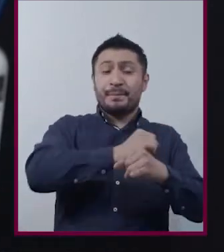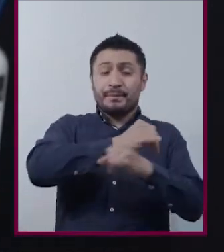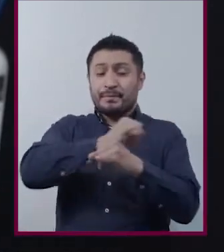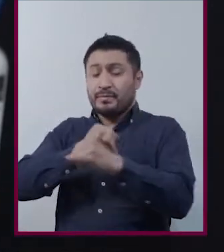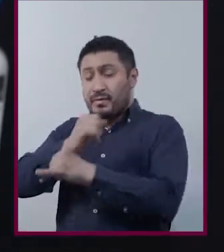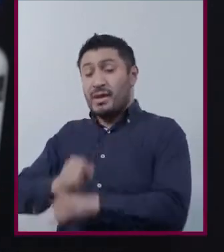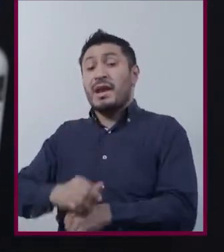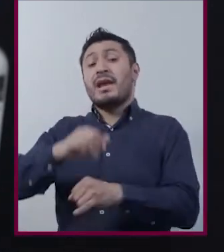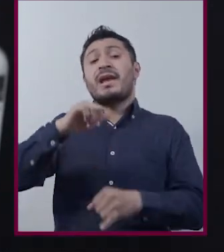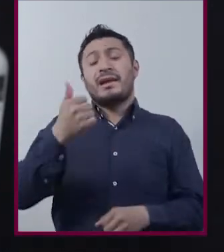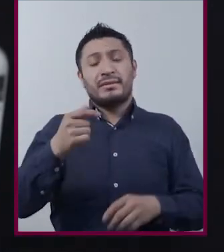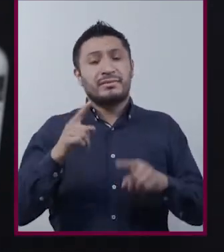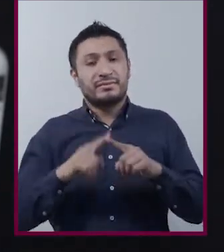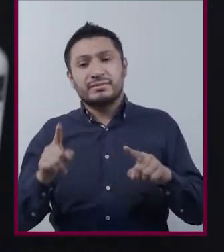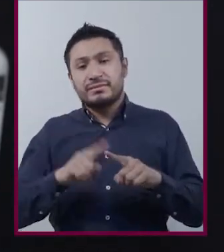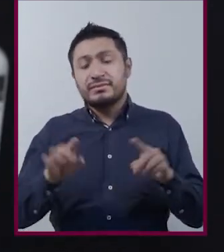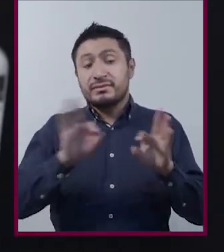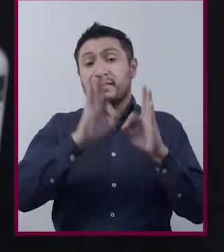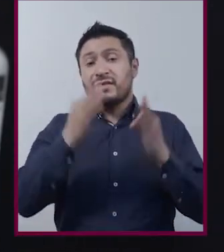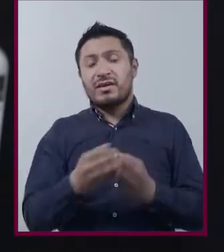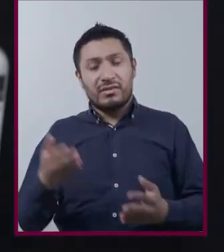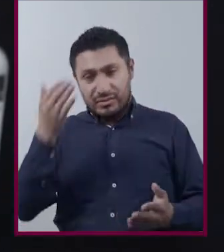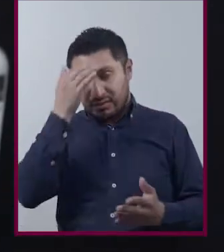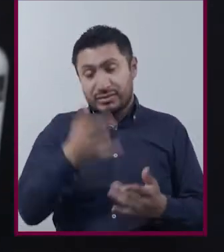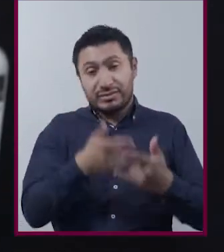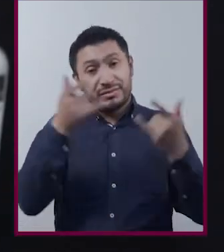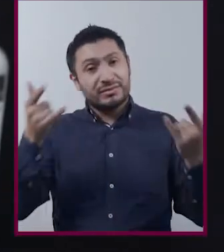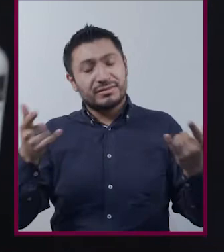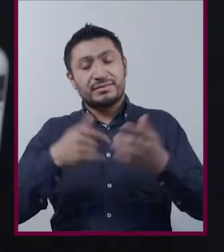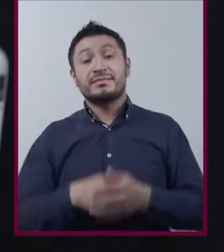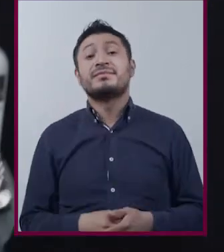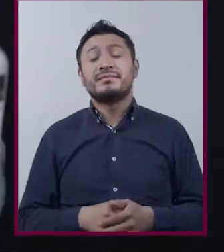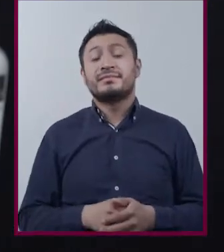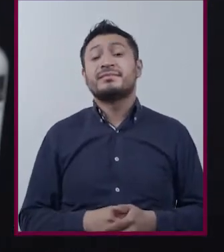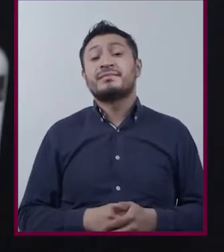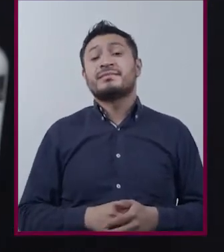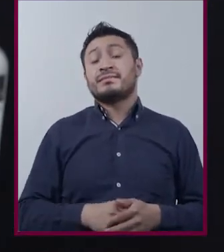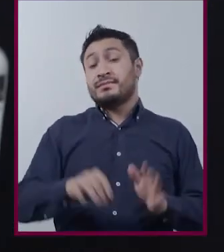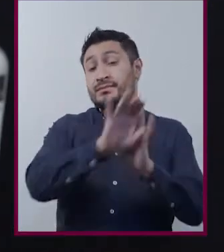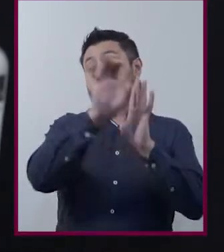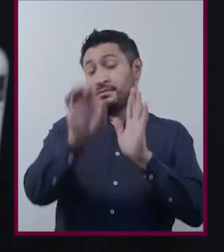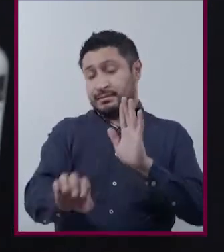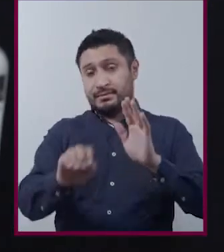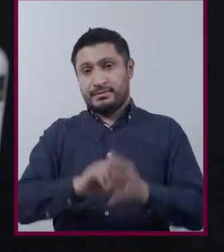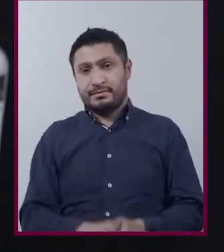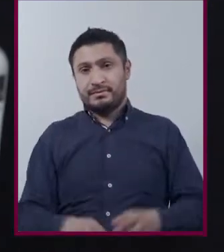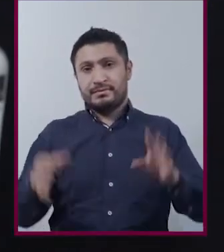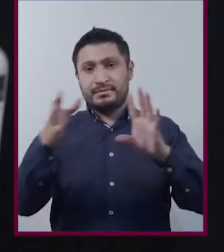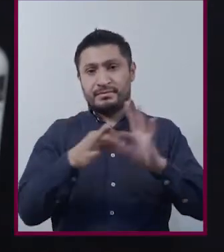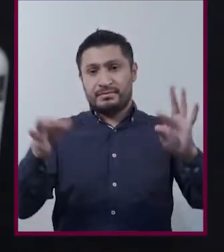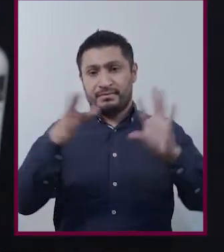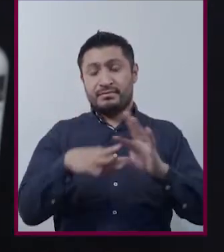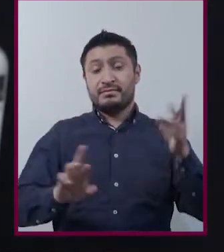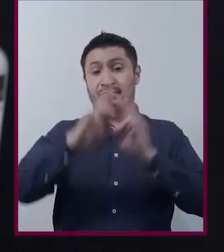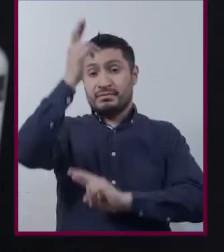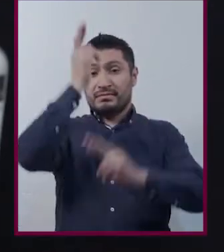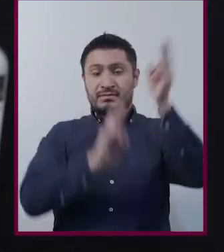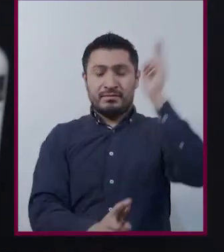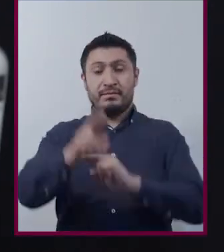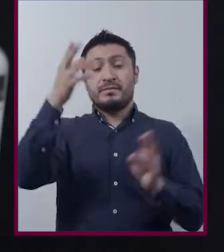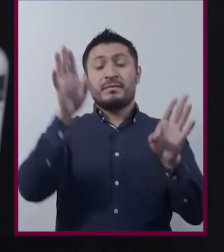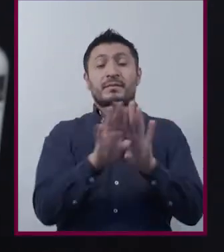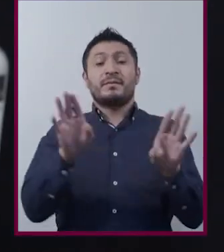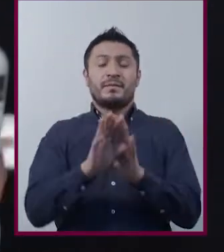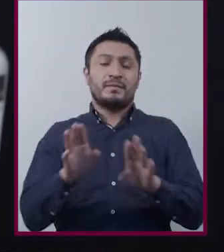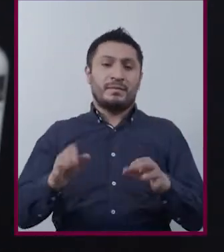formales, hay otras maneras de acercarnos a esta etapa histórica. Una de ellas es la narrativa de la revolución, que de manera